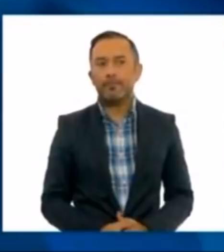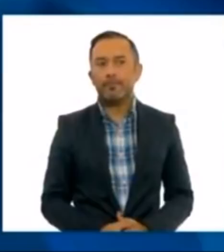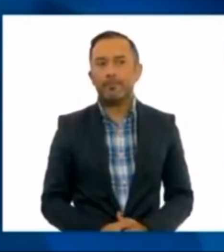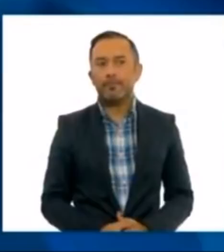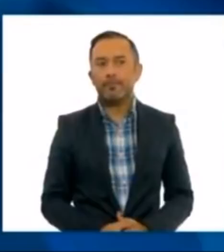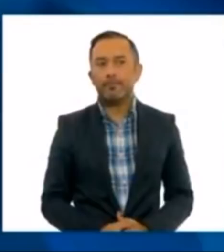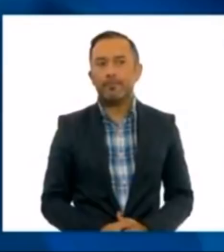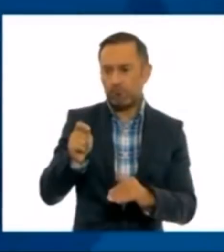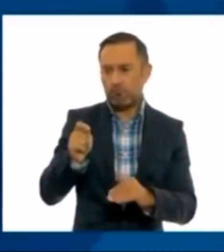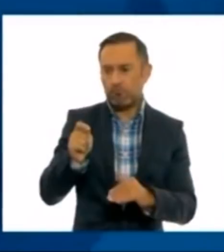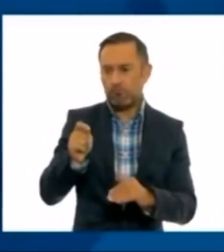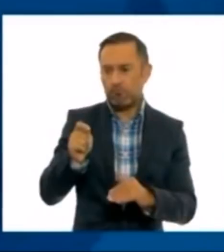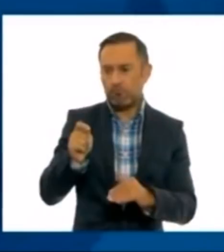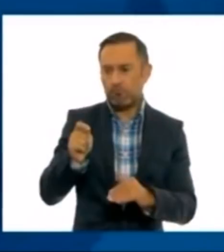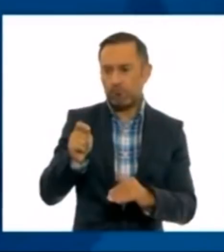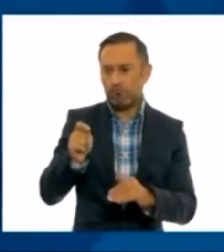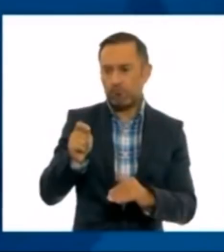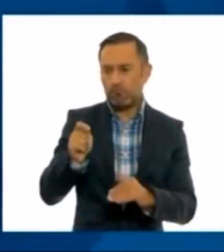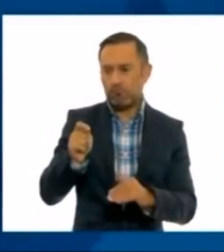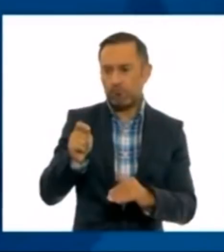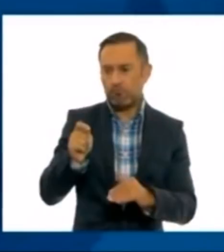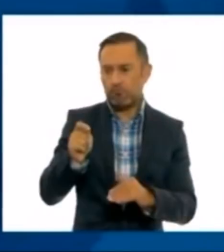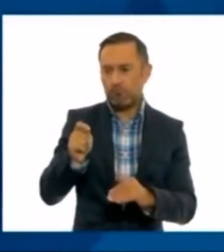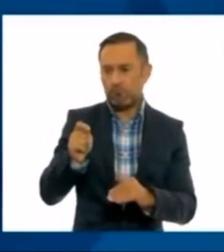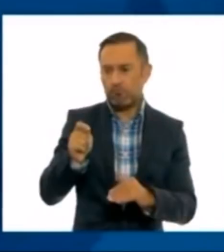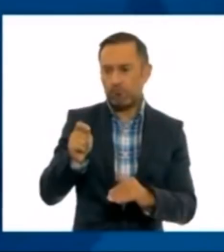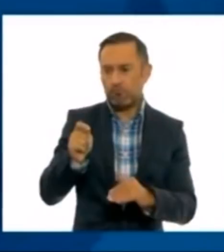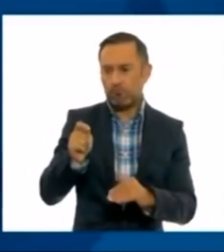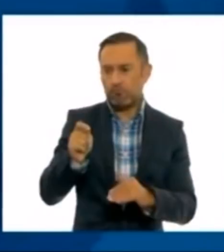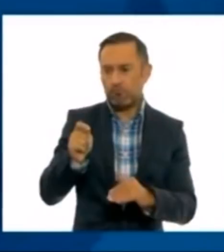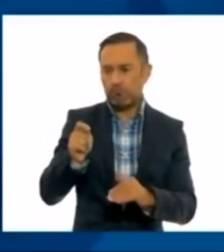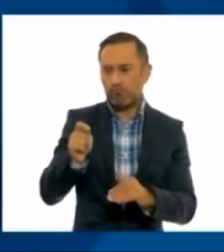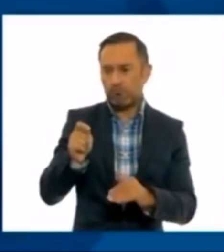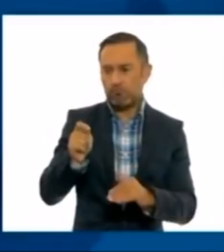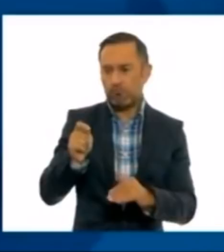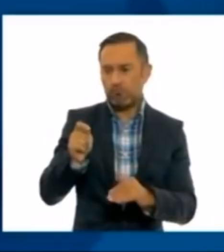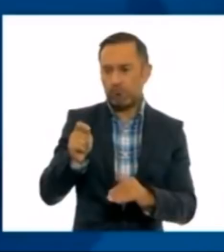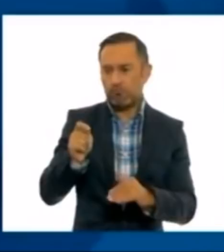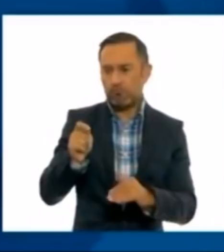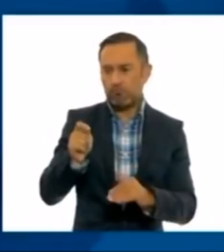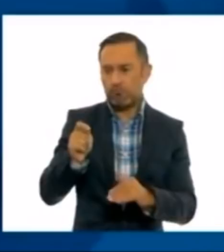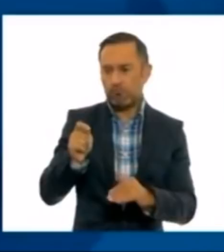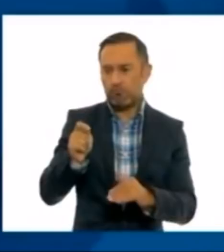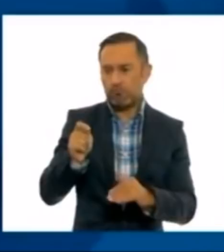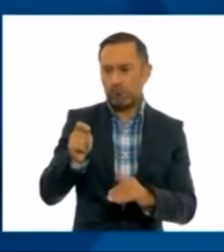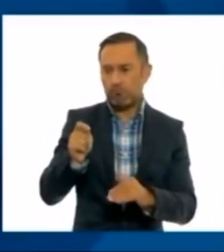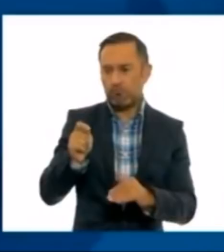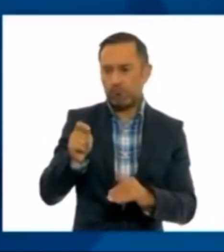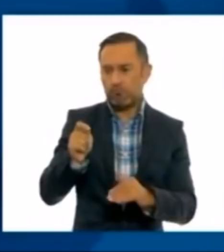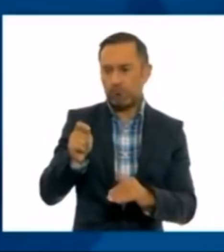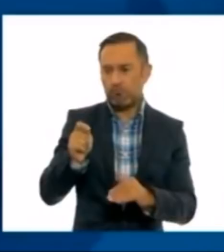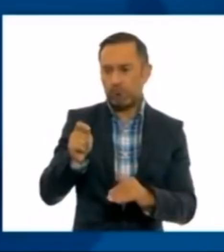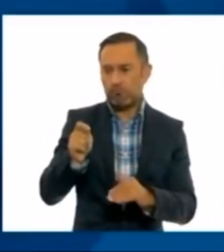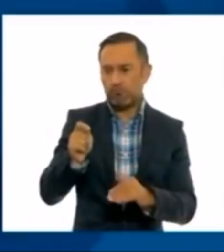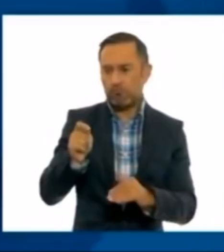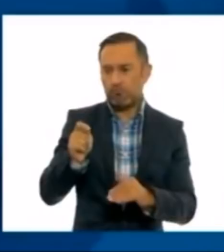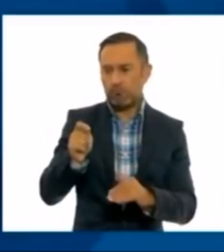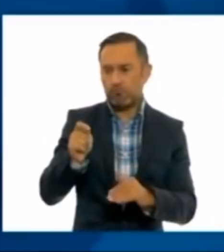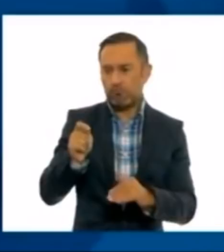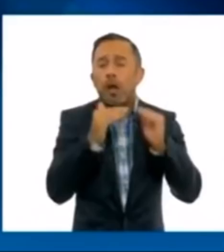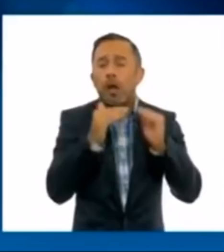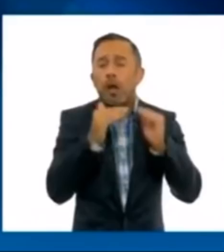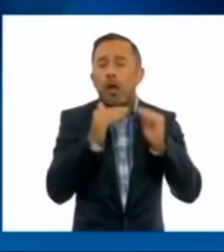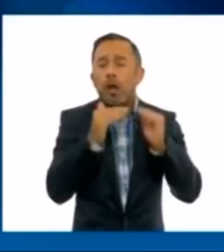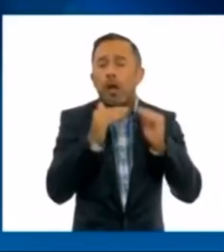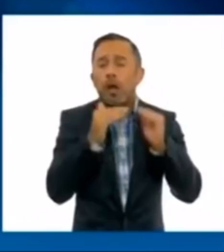contra las mujeres. Cualquier persona puede sufrir violencia de género, pero las mujeres son las principales víctimas. Veamos algunos ejemplos, como pensar